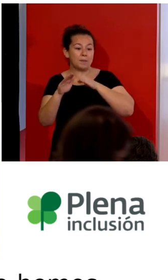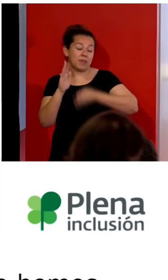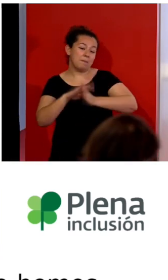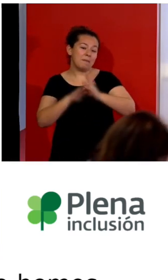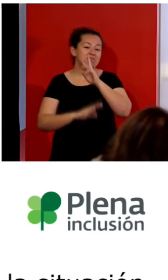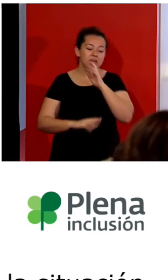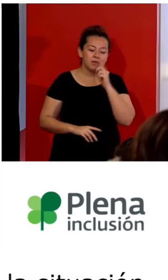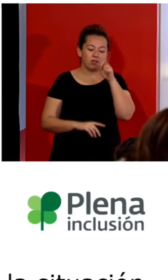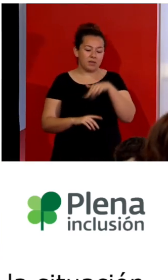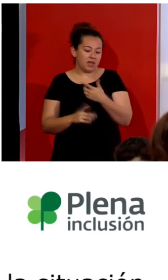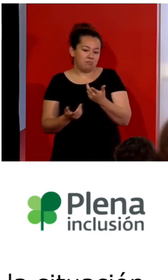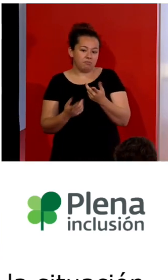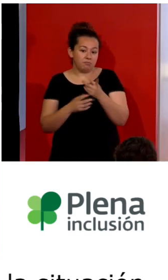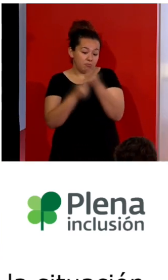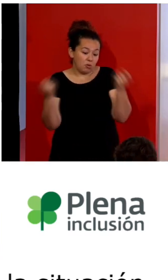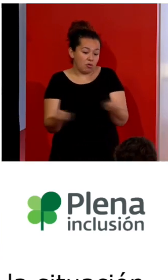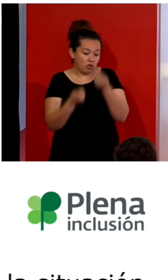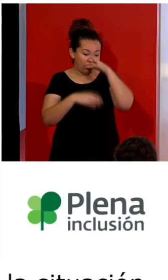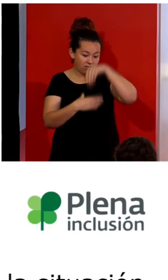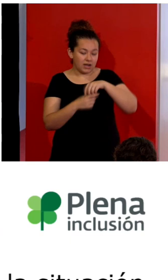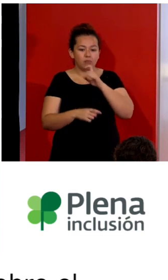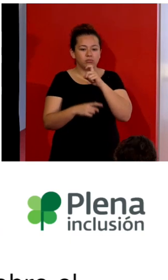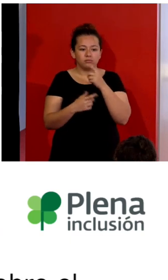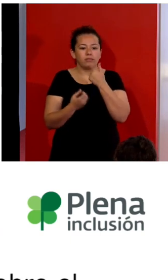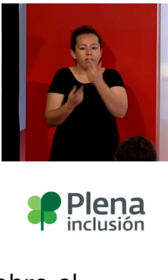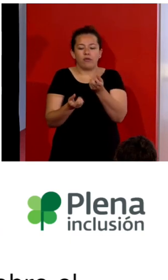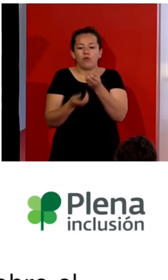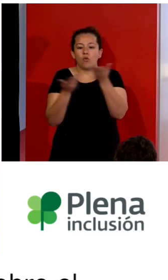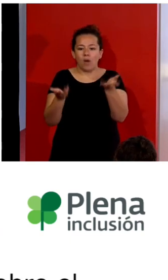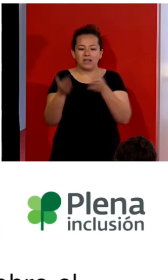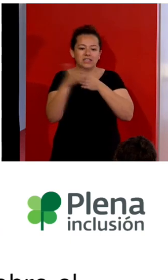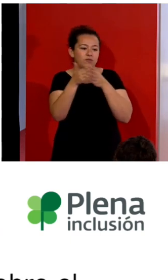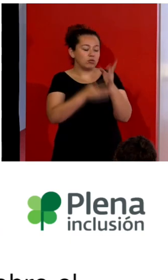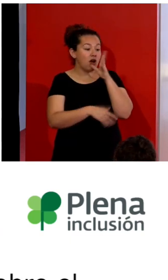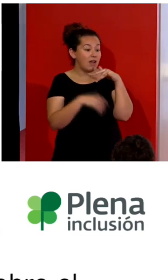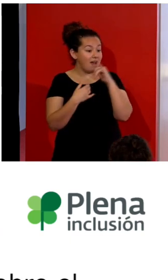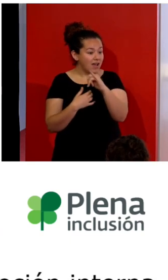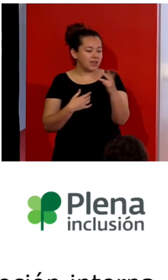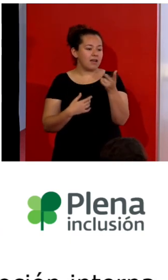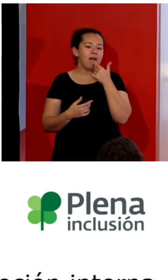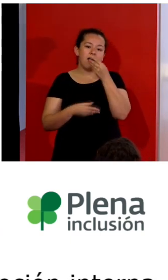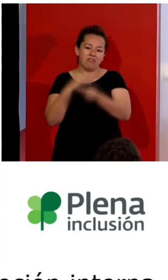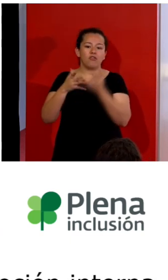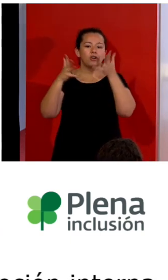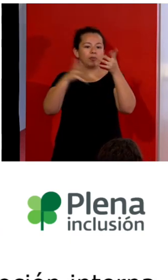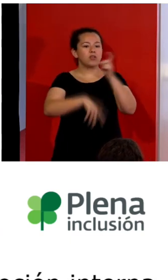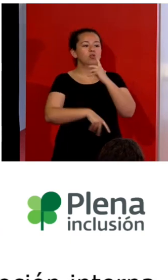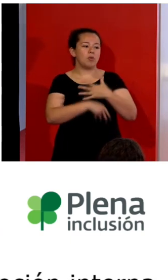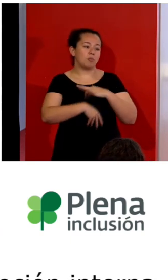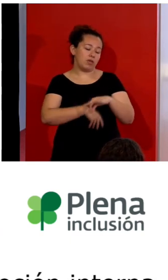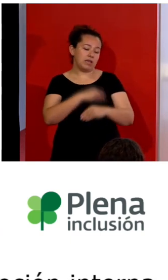la promoción interna, buscando cuáles son las dificultades con las que ahora nos encontramos y haciendo recomendaciones de cómo podríamos mejorar la